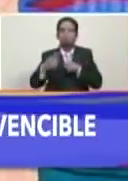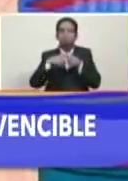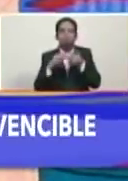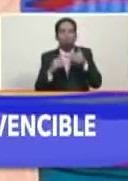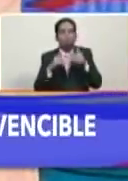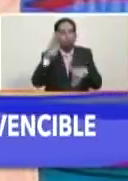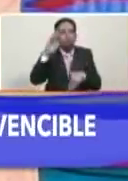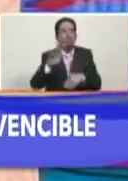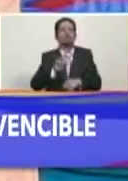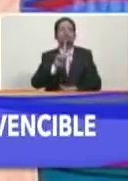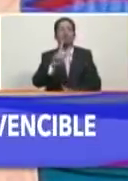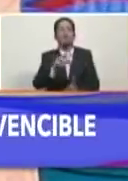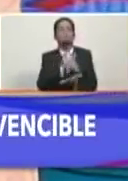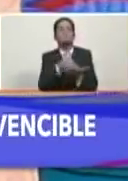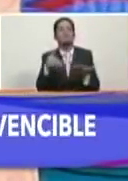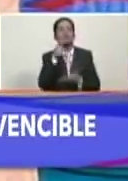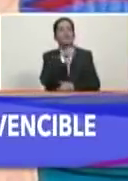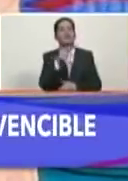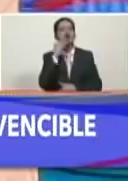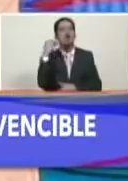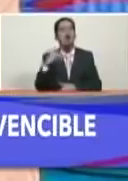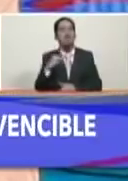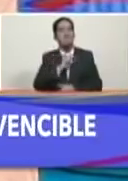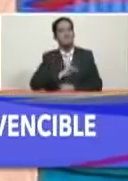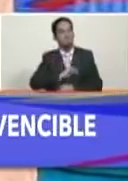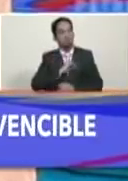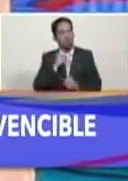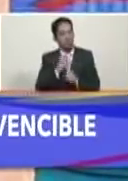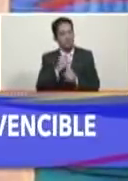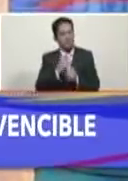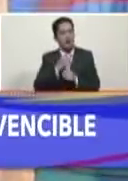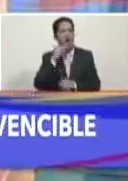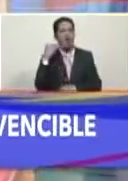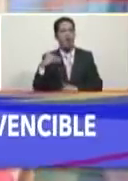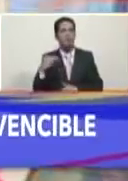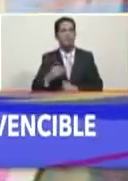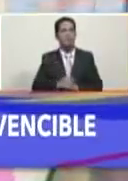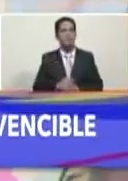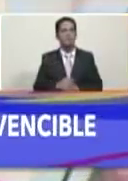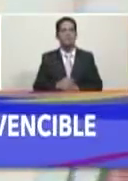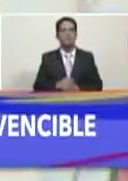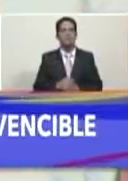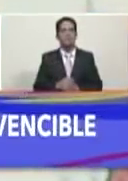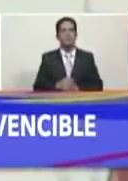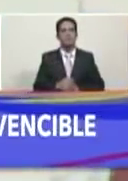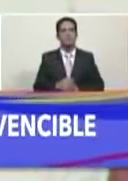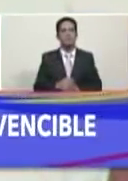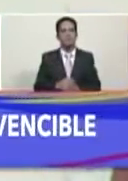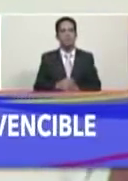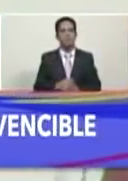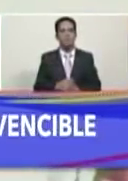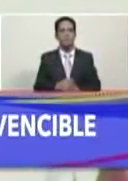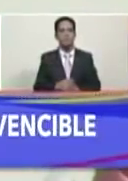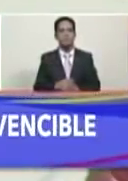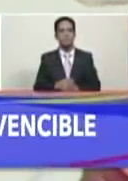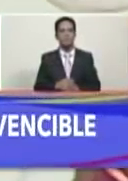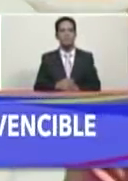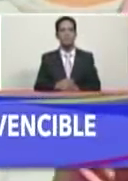2 millones de jóvenes en la gran misión Chamba Juvenil, la gran misión de la juventud.